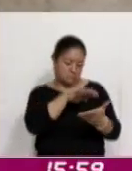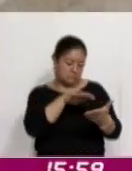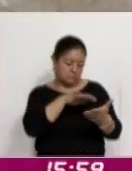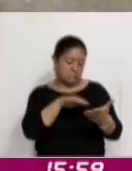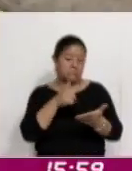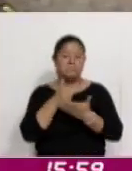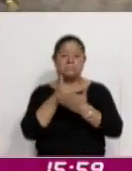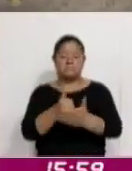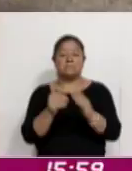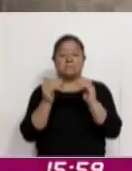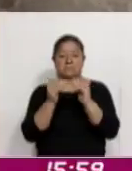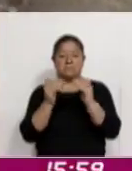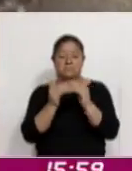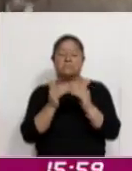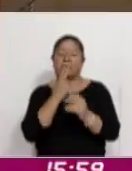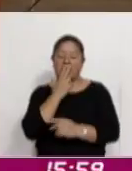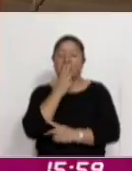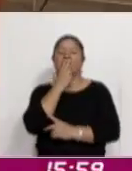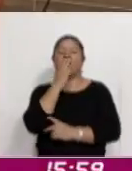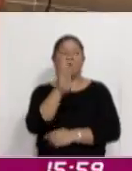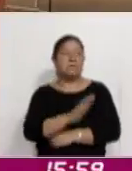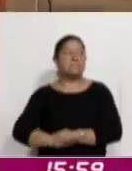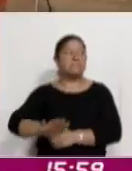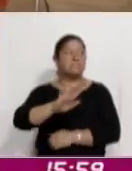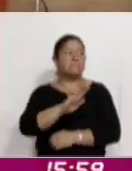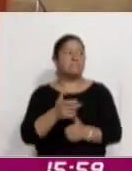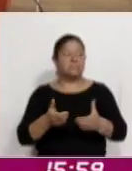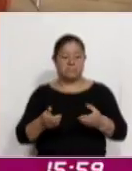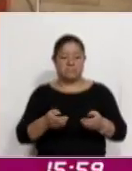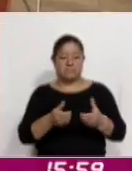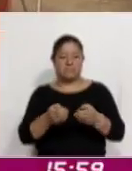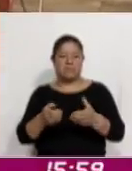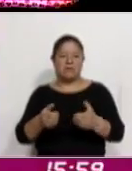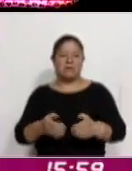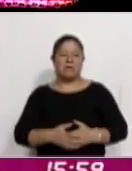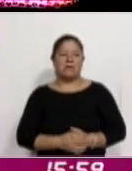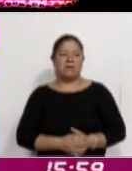en las labores del hogar y disfruta al máximo de los videojuegos.